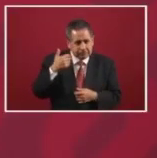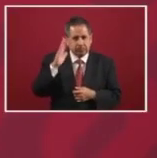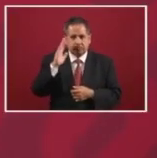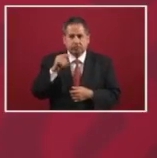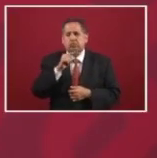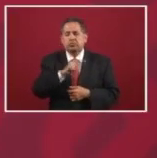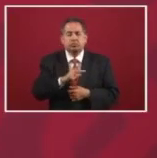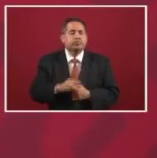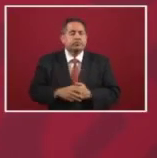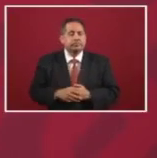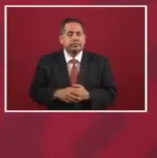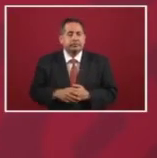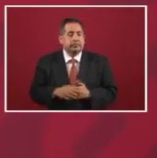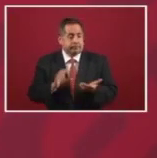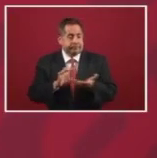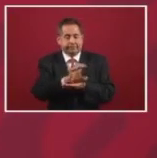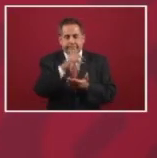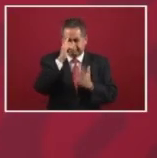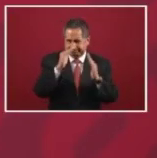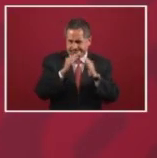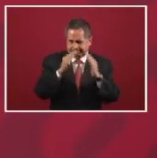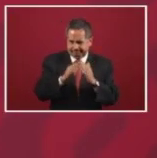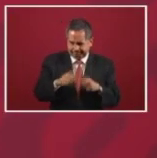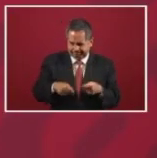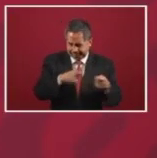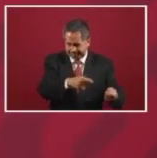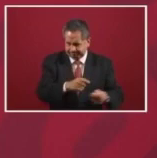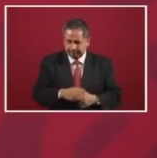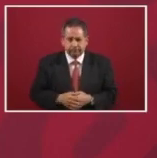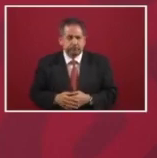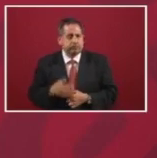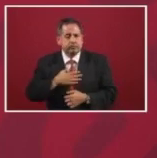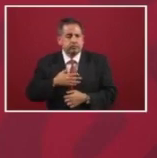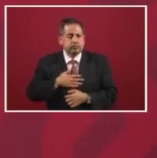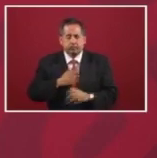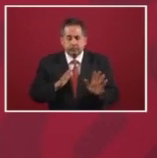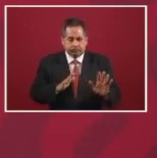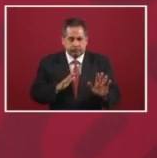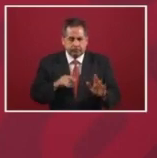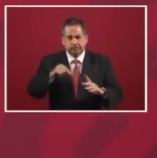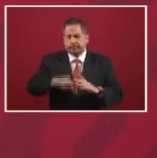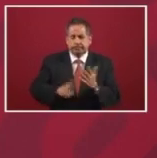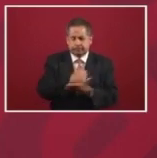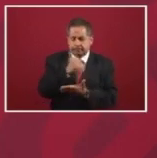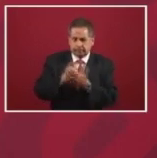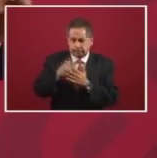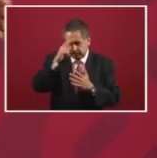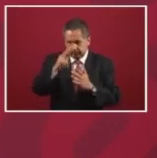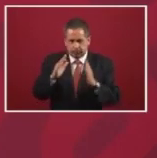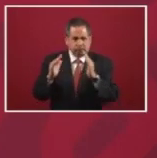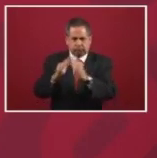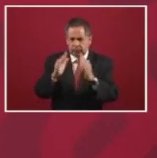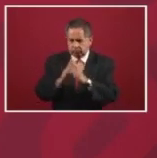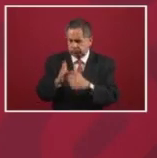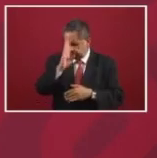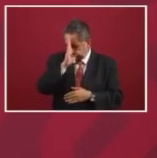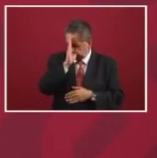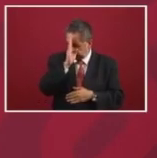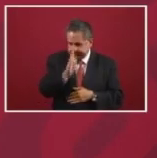En ese caso, para vivienda. Y lo que hicimos de vivienda aquí en la ciudad era directo